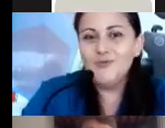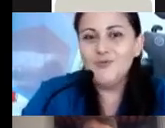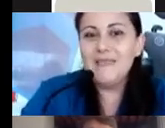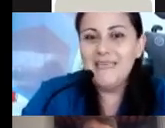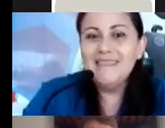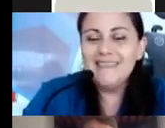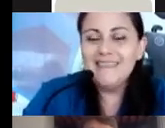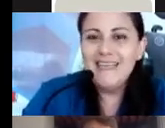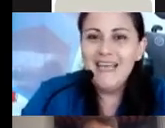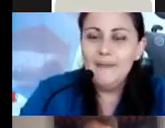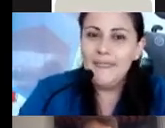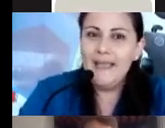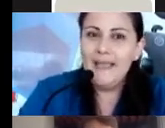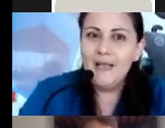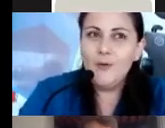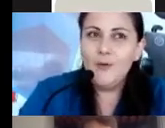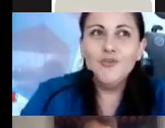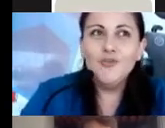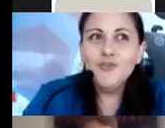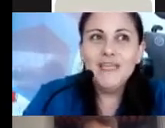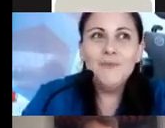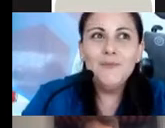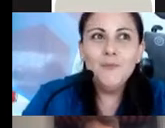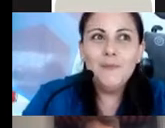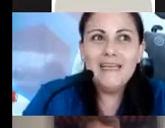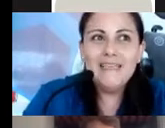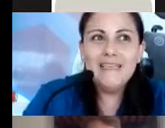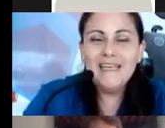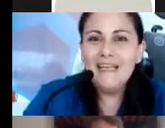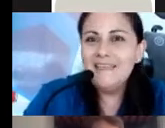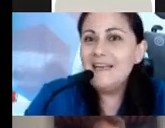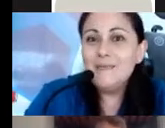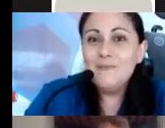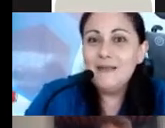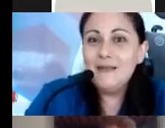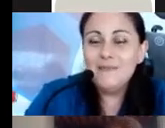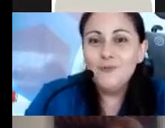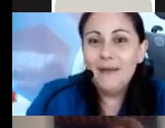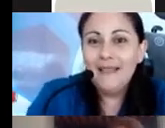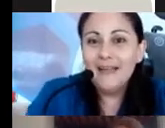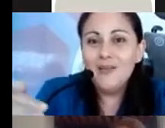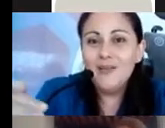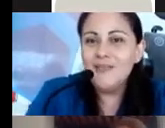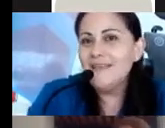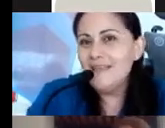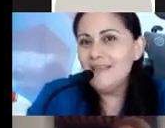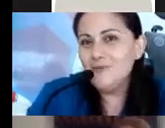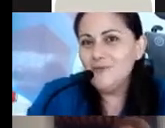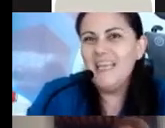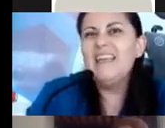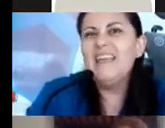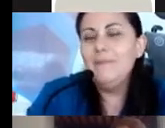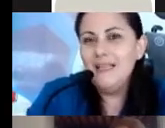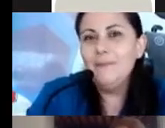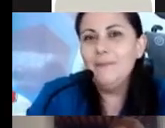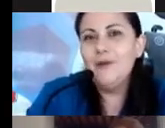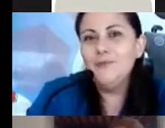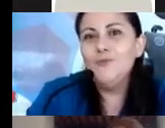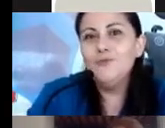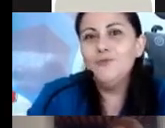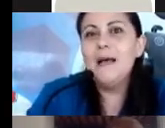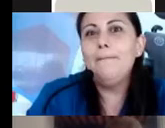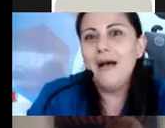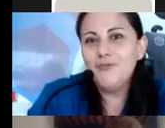nuestros pacientes. Cuando nosotros tenemos un paciente que tiene las piernas una más larga que otra, ¿qué hacemos? Generalmente le ponemos